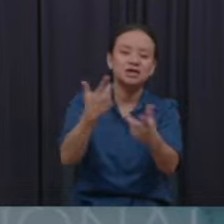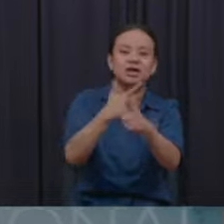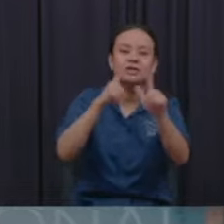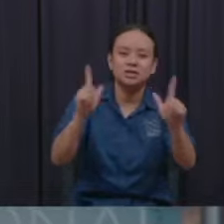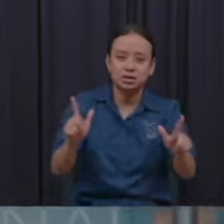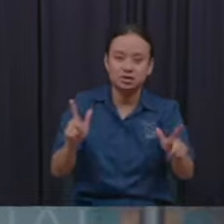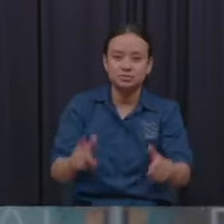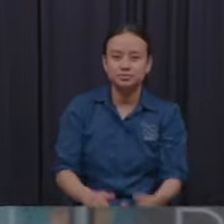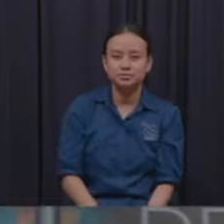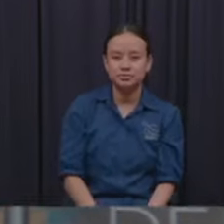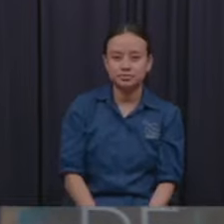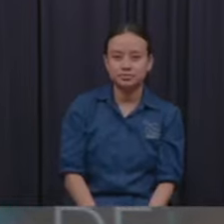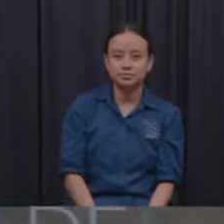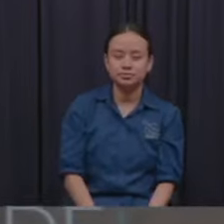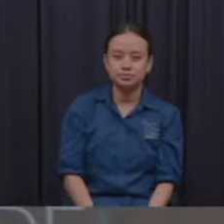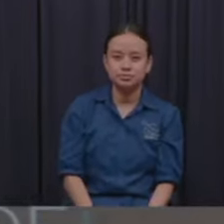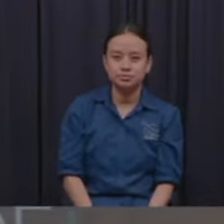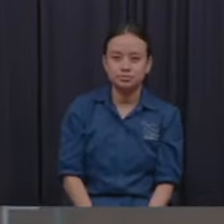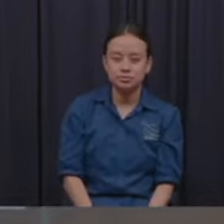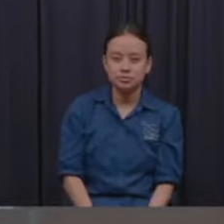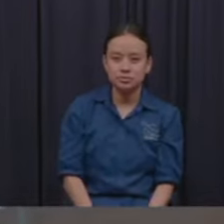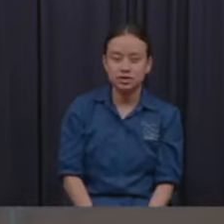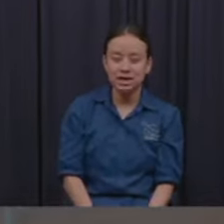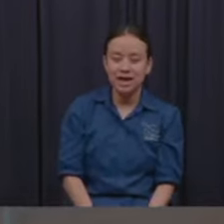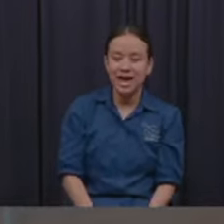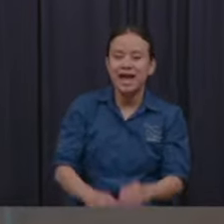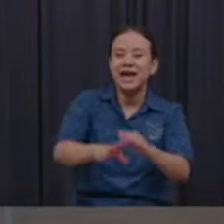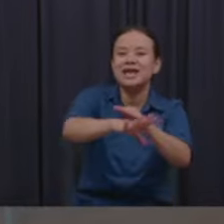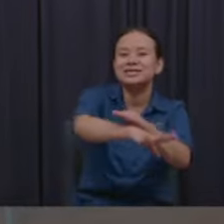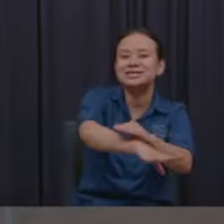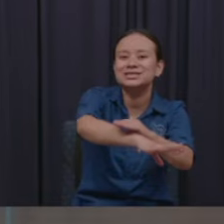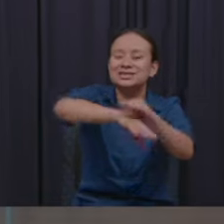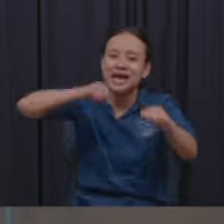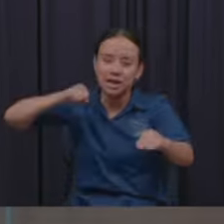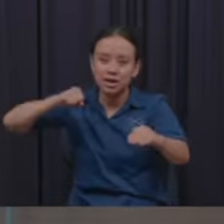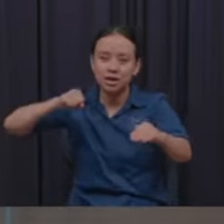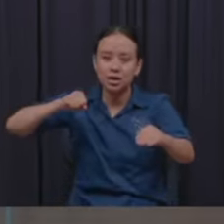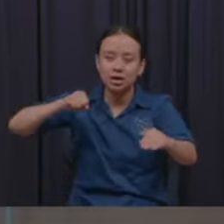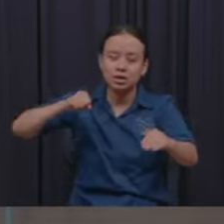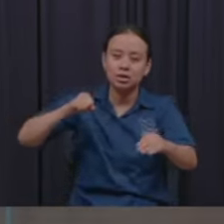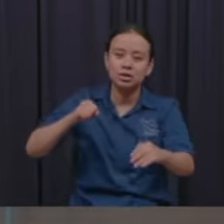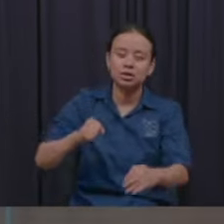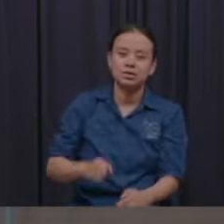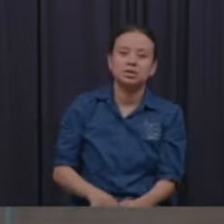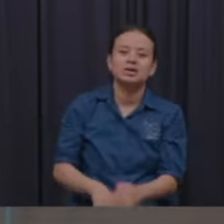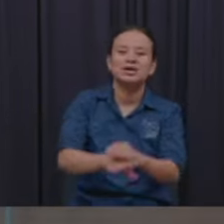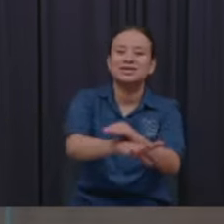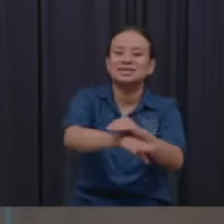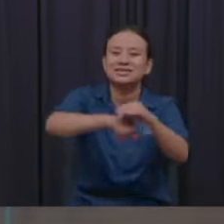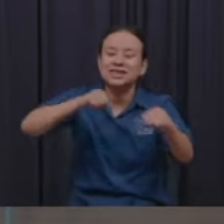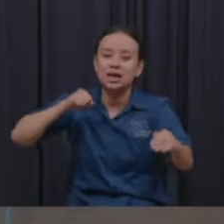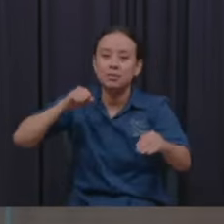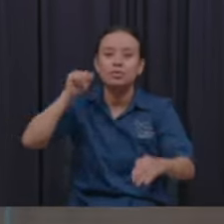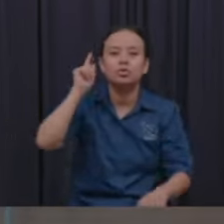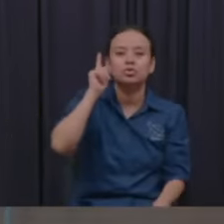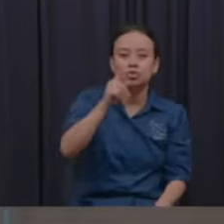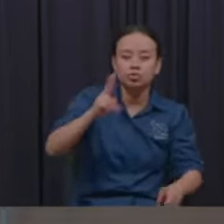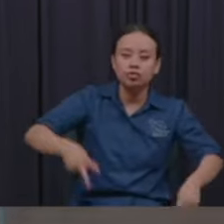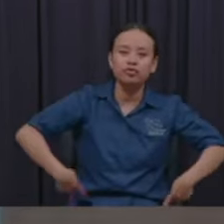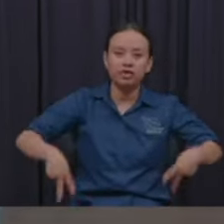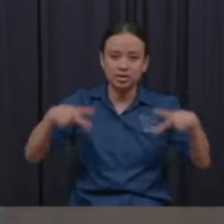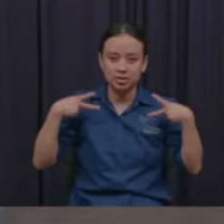administración. Le dijeron a él: escapa por tu vida. Quiero que le diga al que está a su lado: escapa por tu vida, hermano. Dígale: